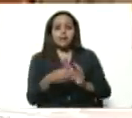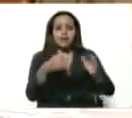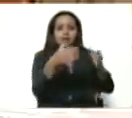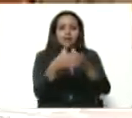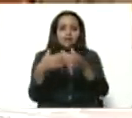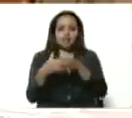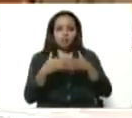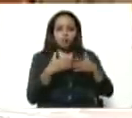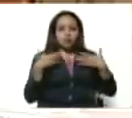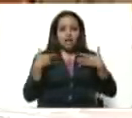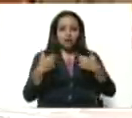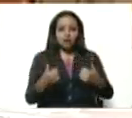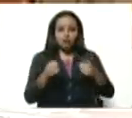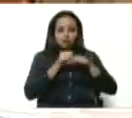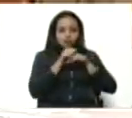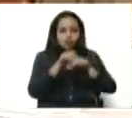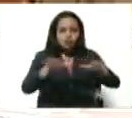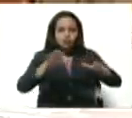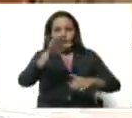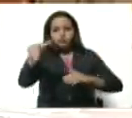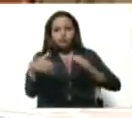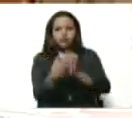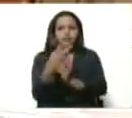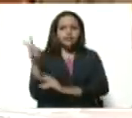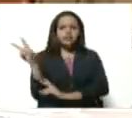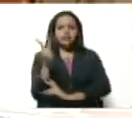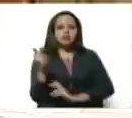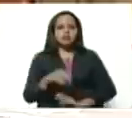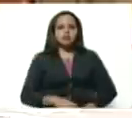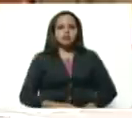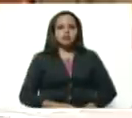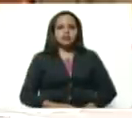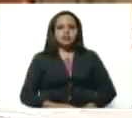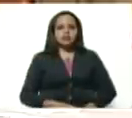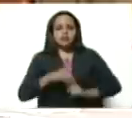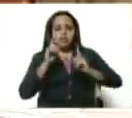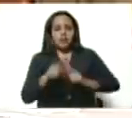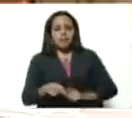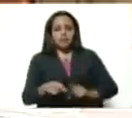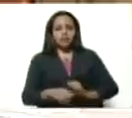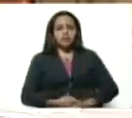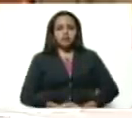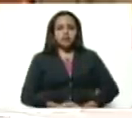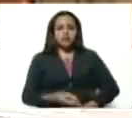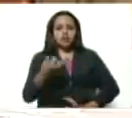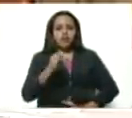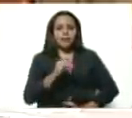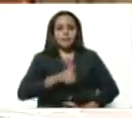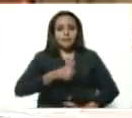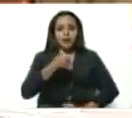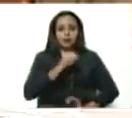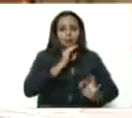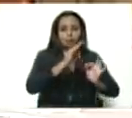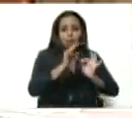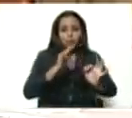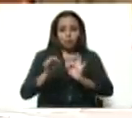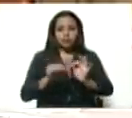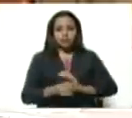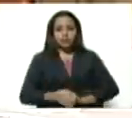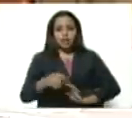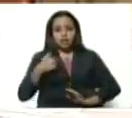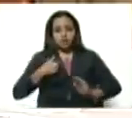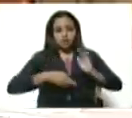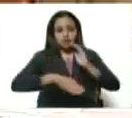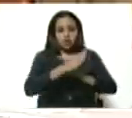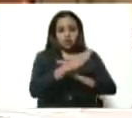desplegados en el territorio nacional y principalmente donde hay ocurrencia de casos activos allí vamos